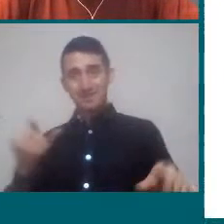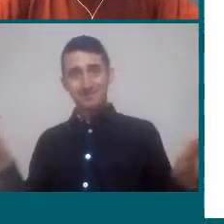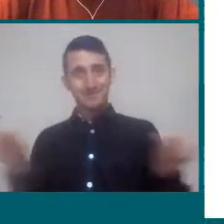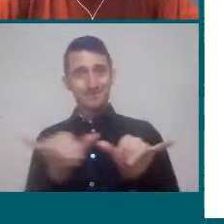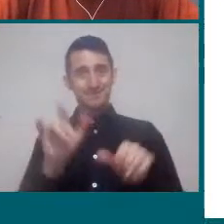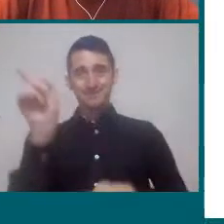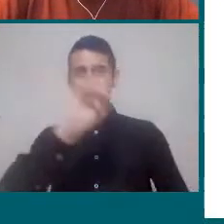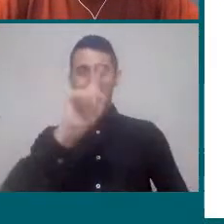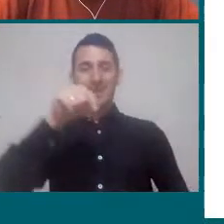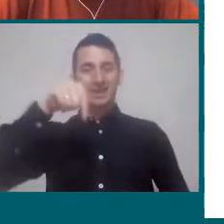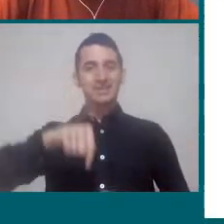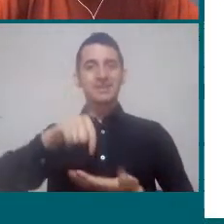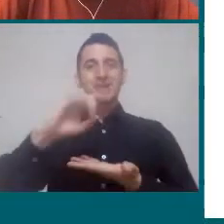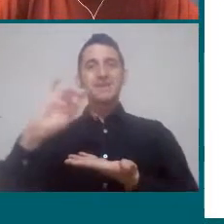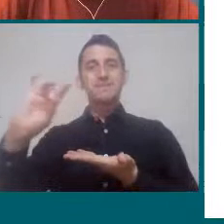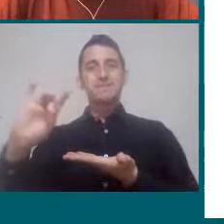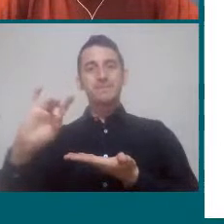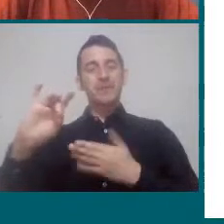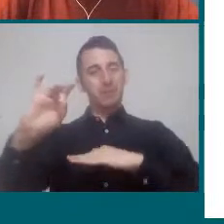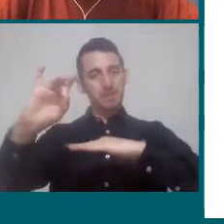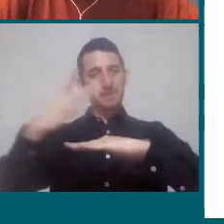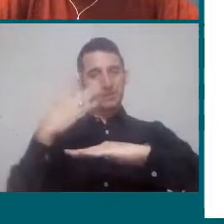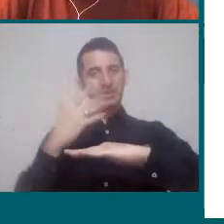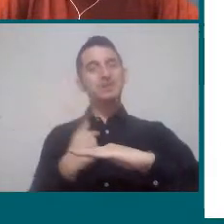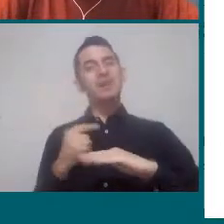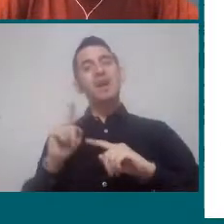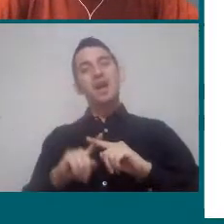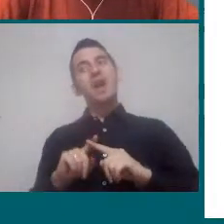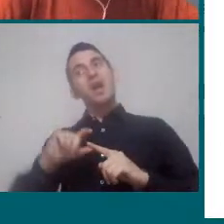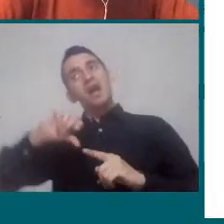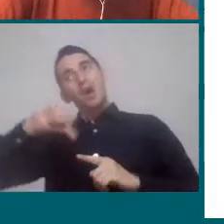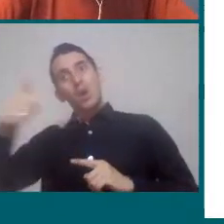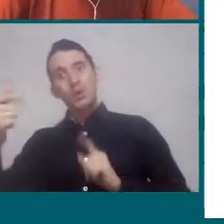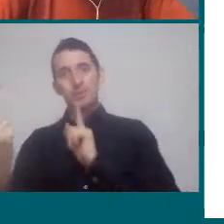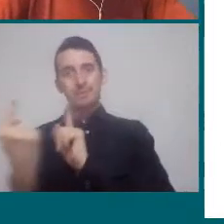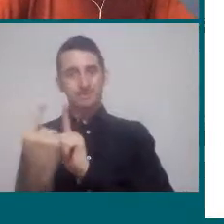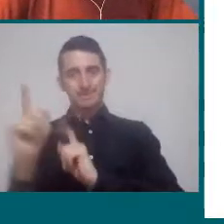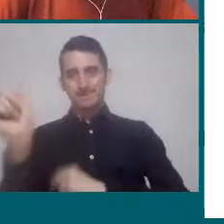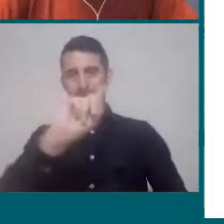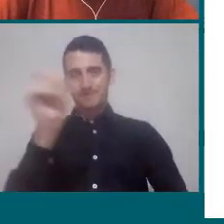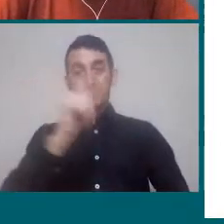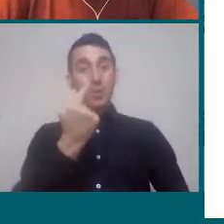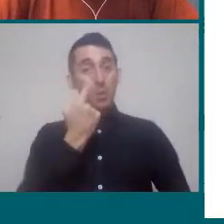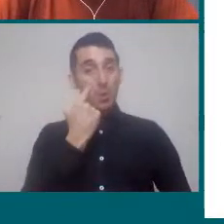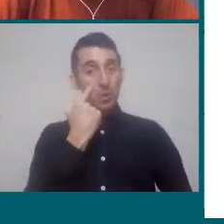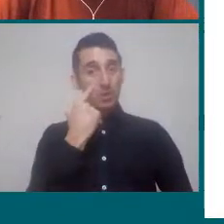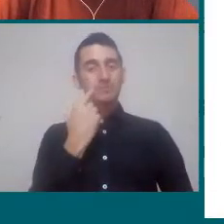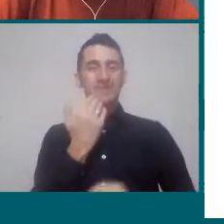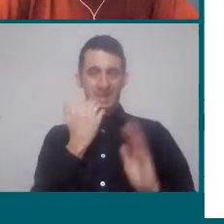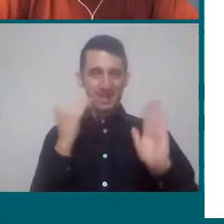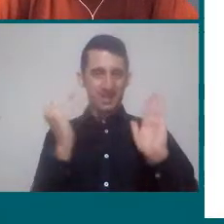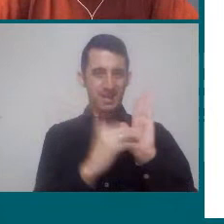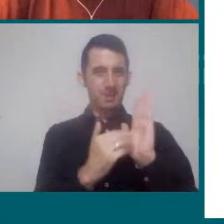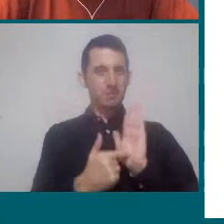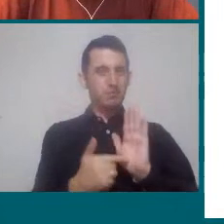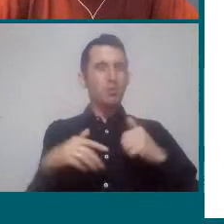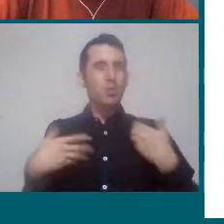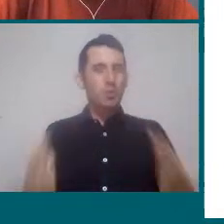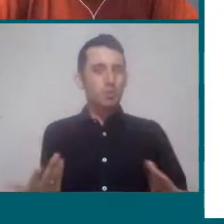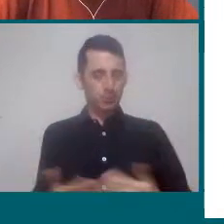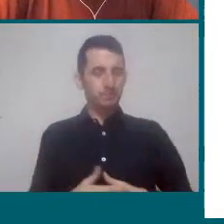de virtualidad y en el otro es más presencial, pero no debería de hacerlo. Por ejemplo, y esto yo lo cuento